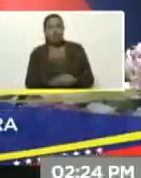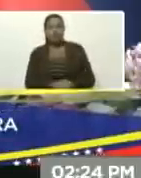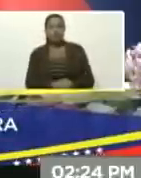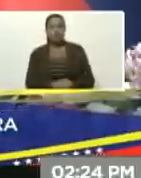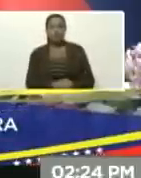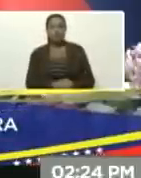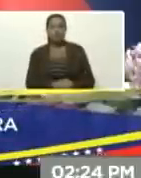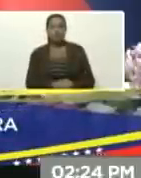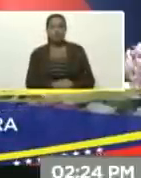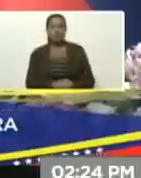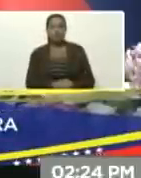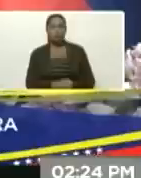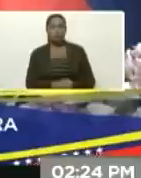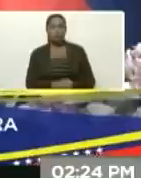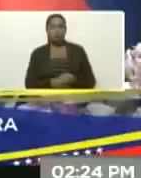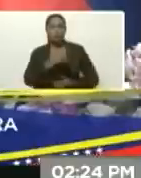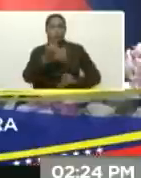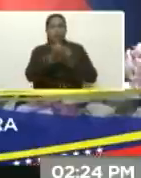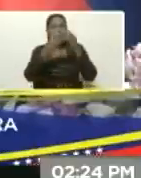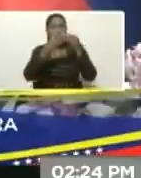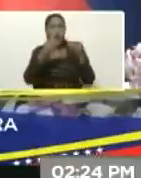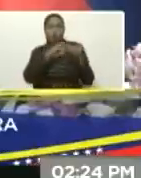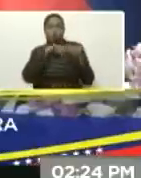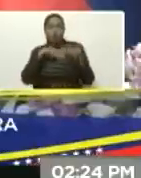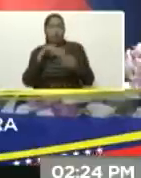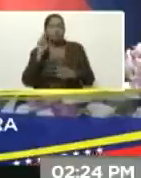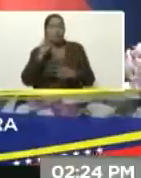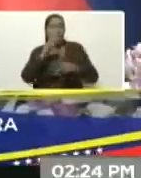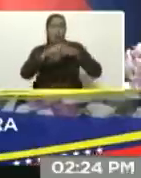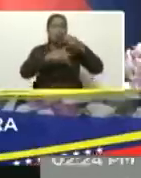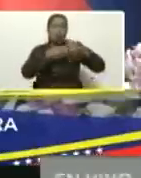apoyarnos en todos los procesos